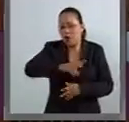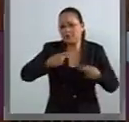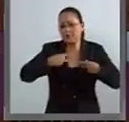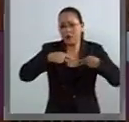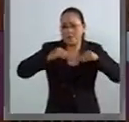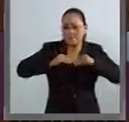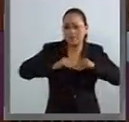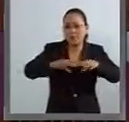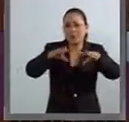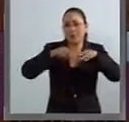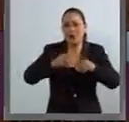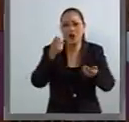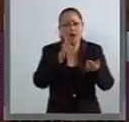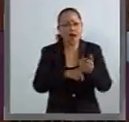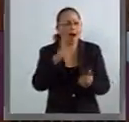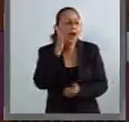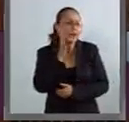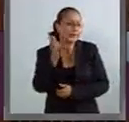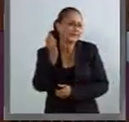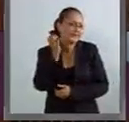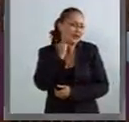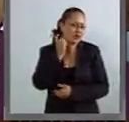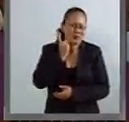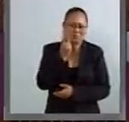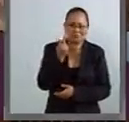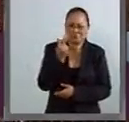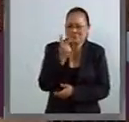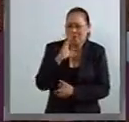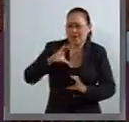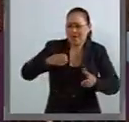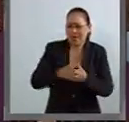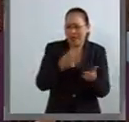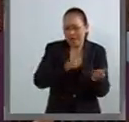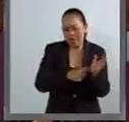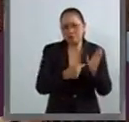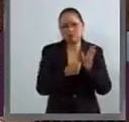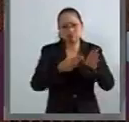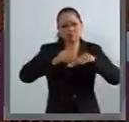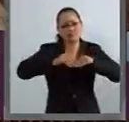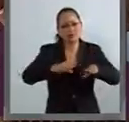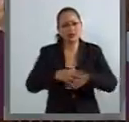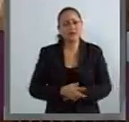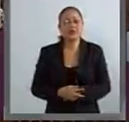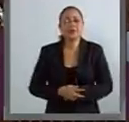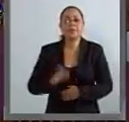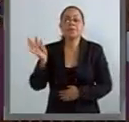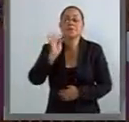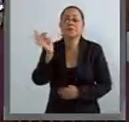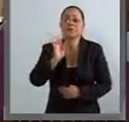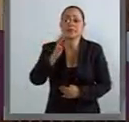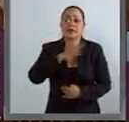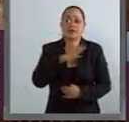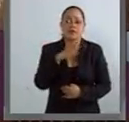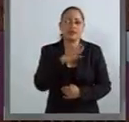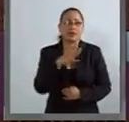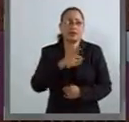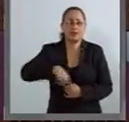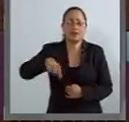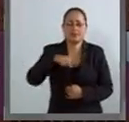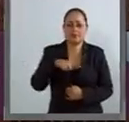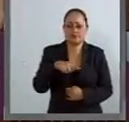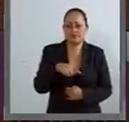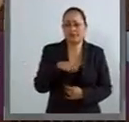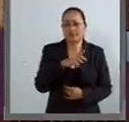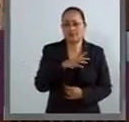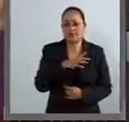trabajo legislativo a través de algunos de los medios que están aquí representados. En algunos casos cuentan